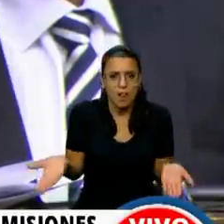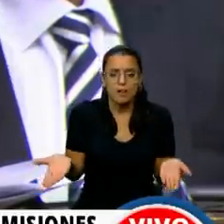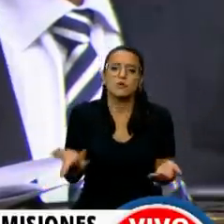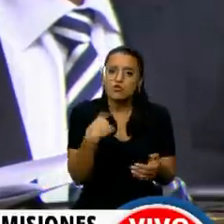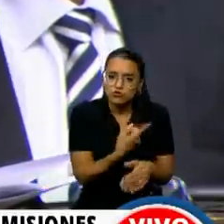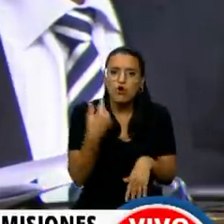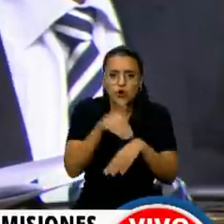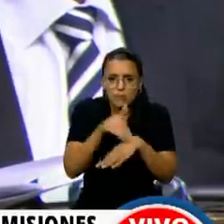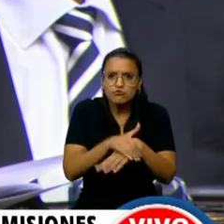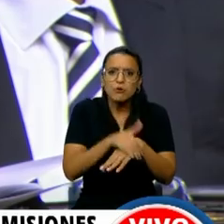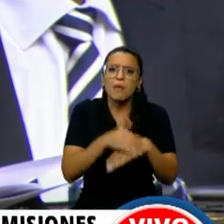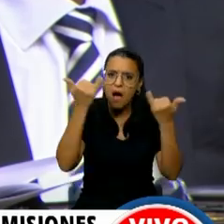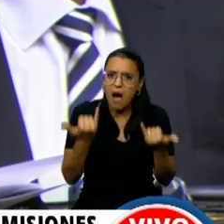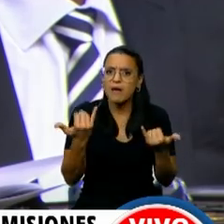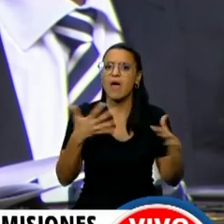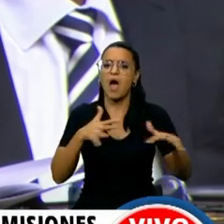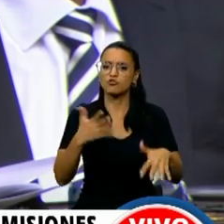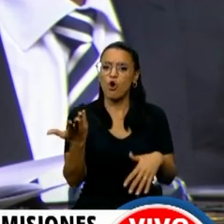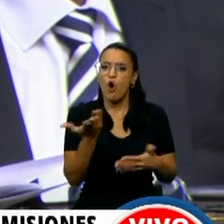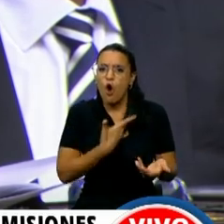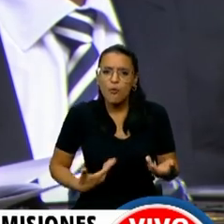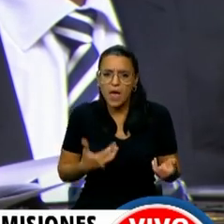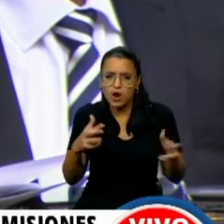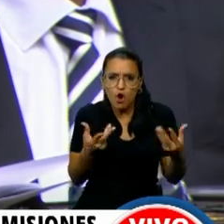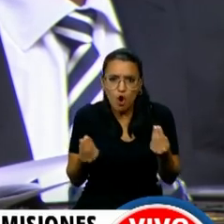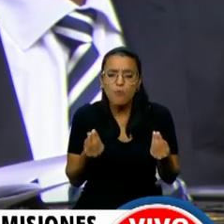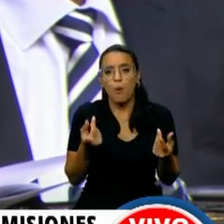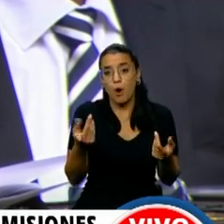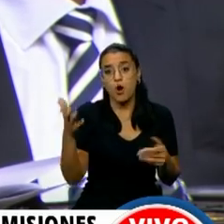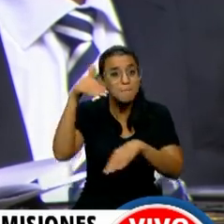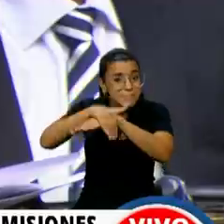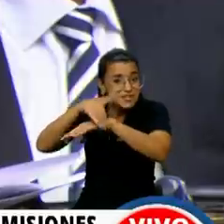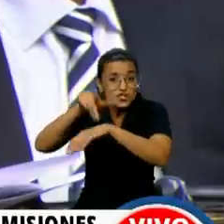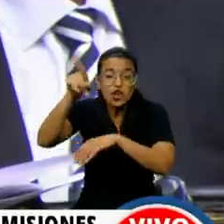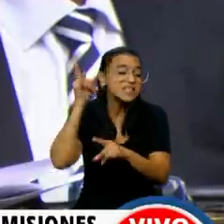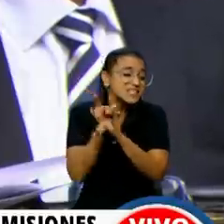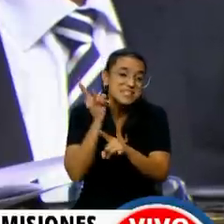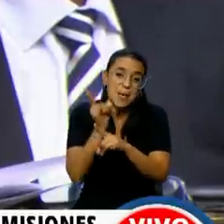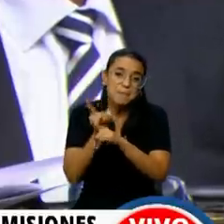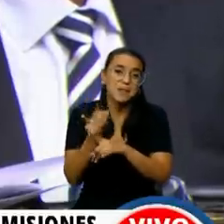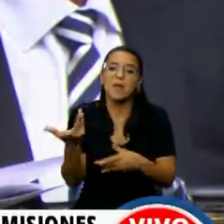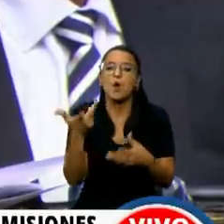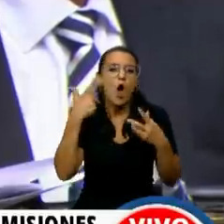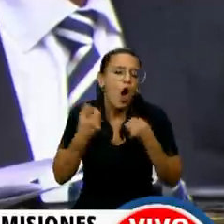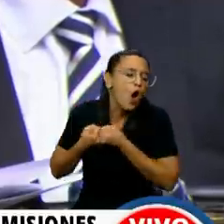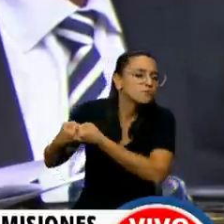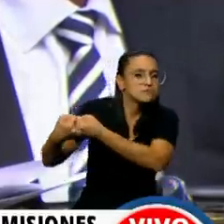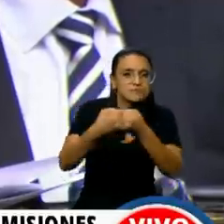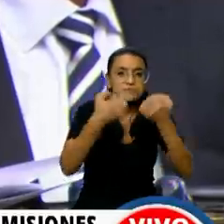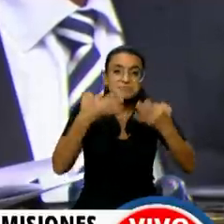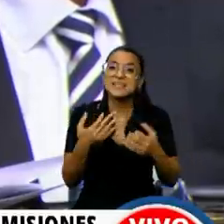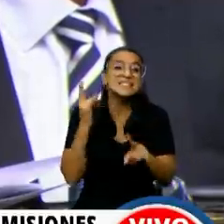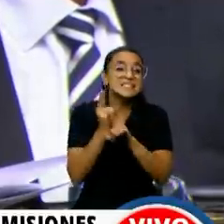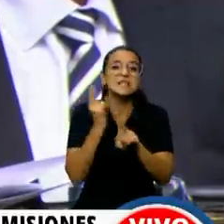compromisos y nuestros actos de gobierno en misiones siempre y por unanimidad le damos